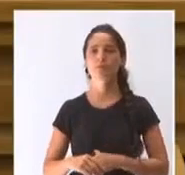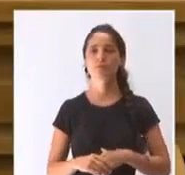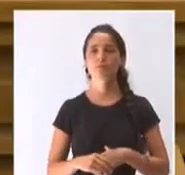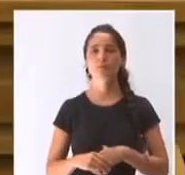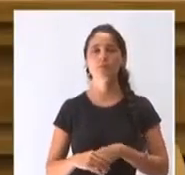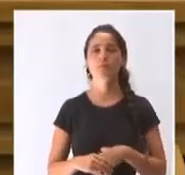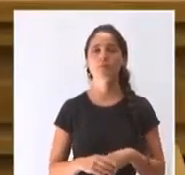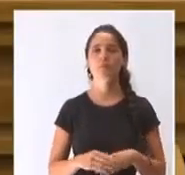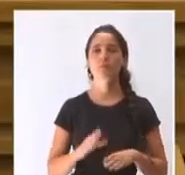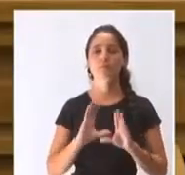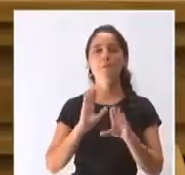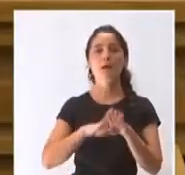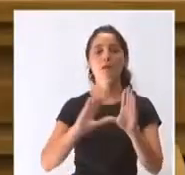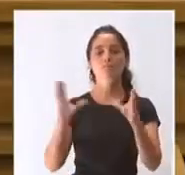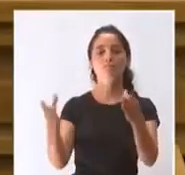asociaciones